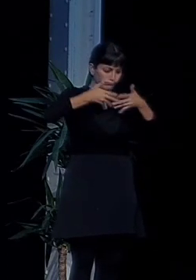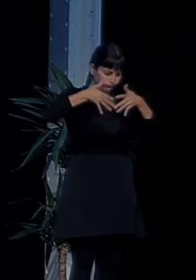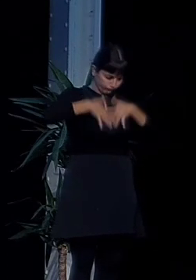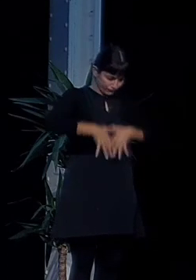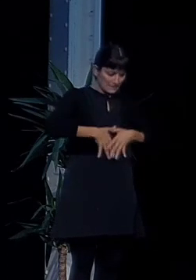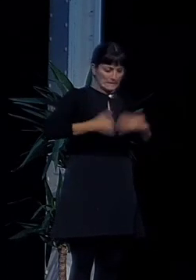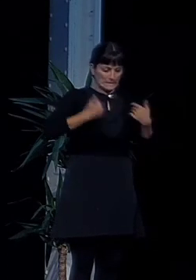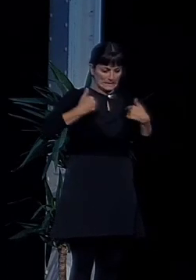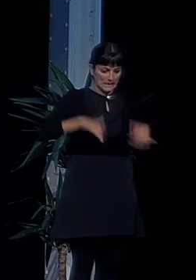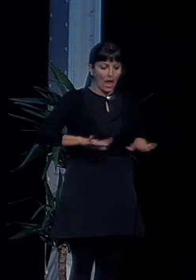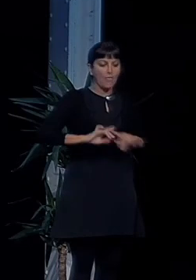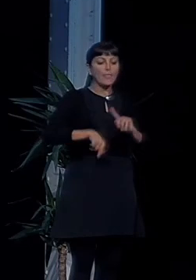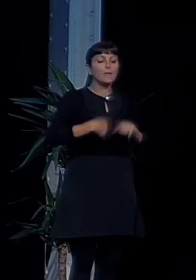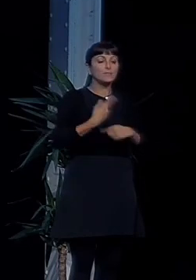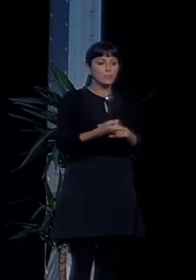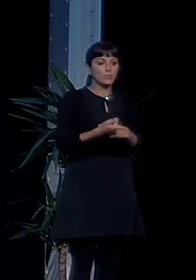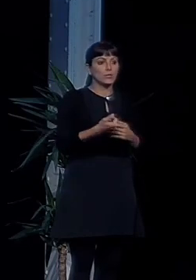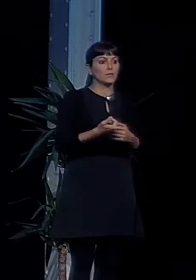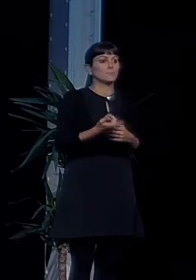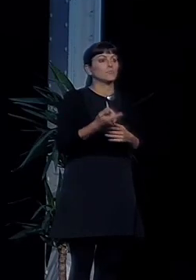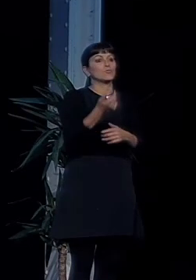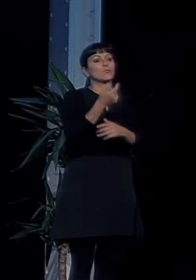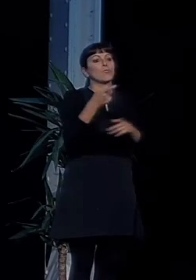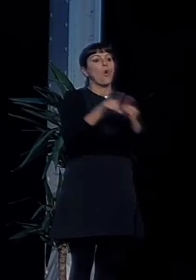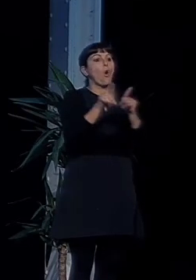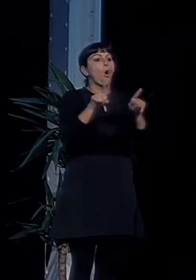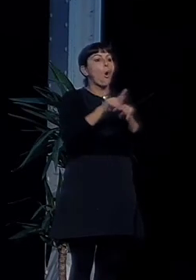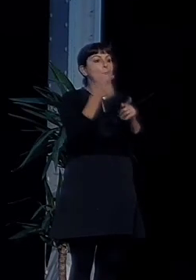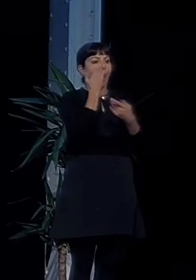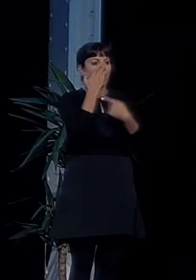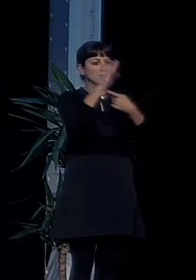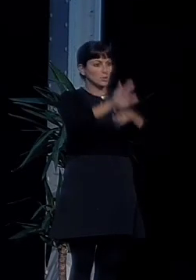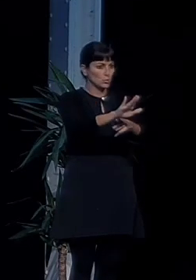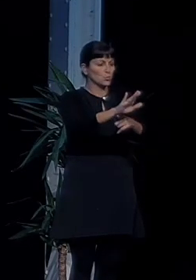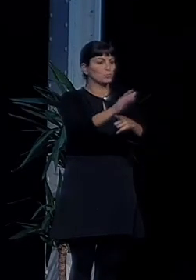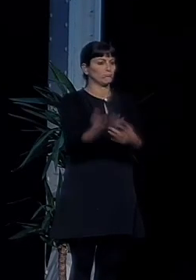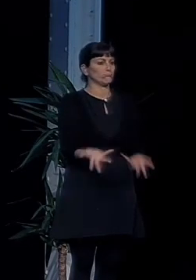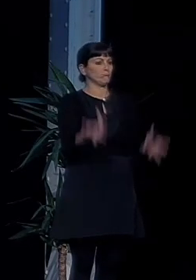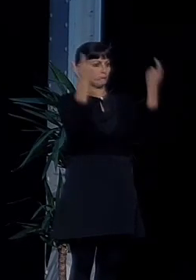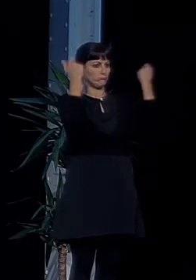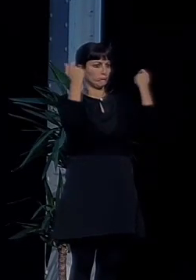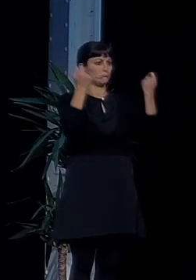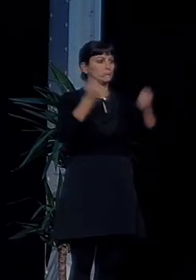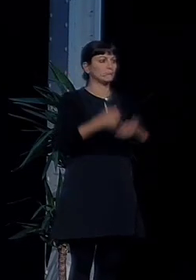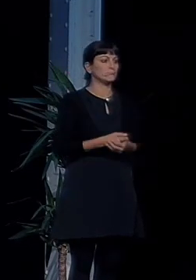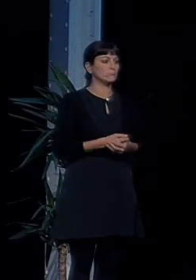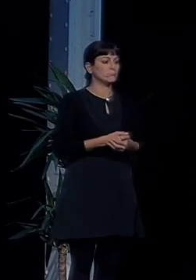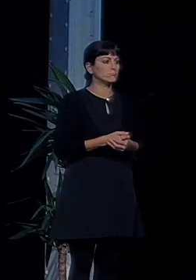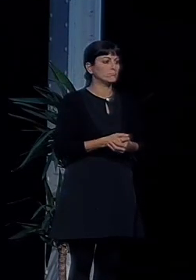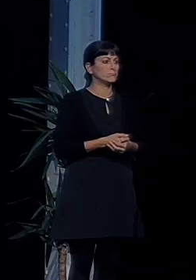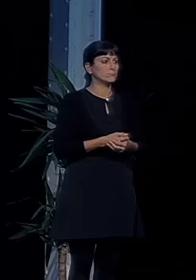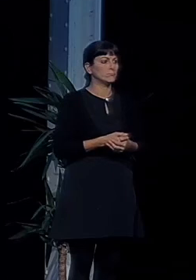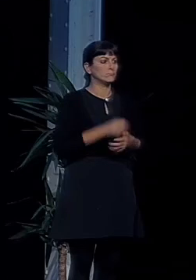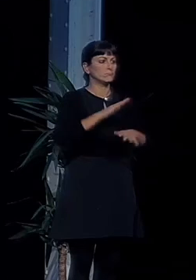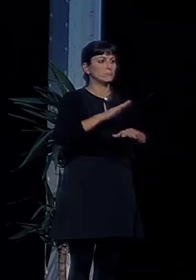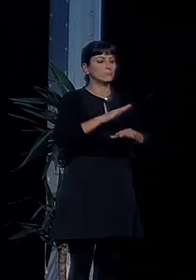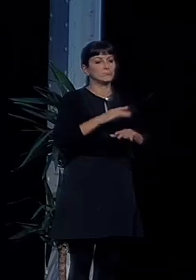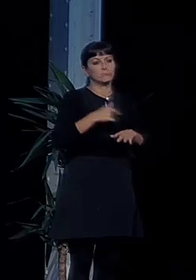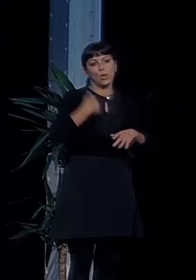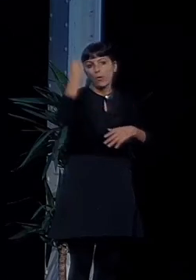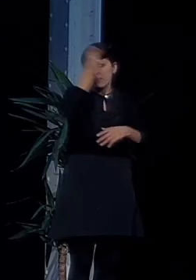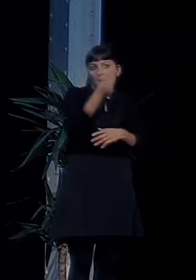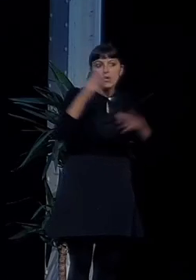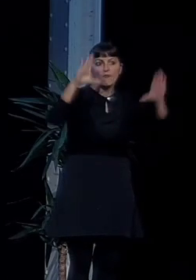víctima, lo que ha ocurrido y demás, pues tomar una posición proactiva, ¿no? Como estabas contando las compañeras de San Fermín y demás. Y como yo creo que es